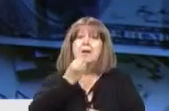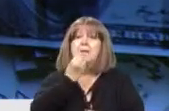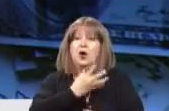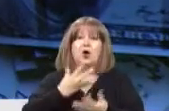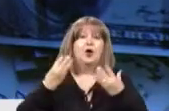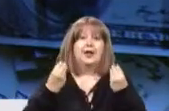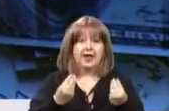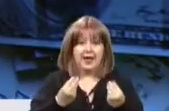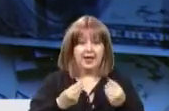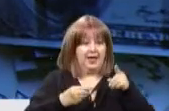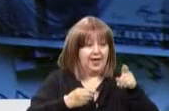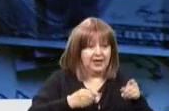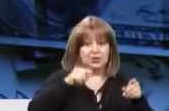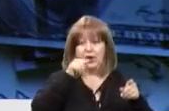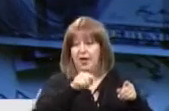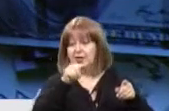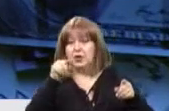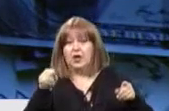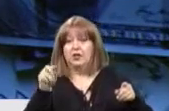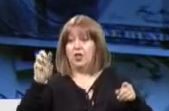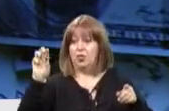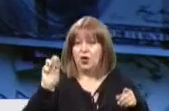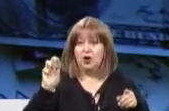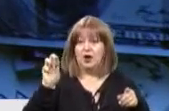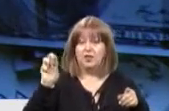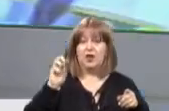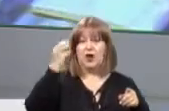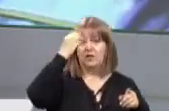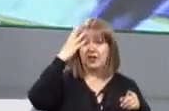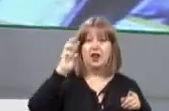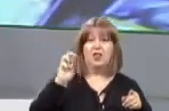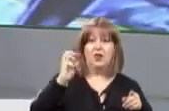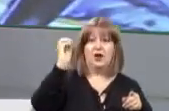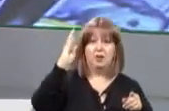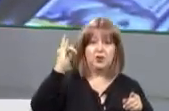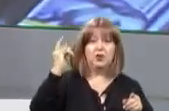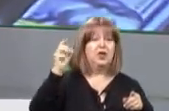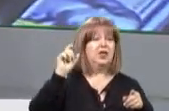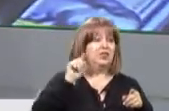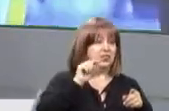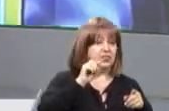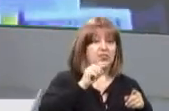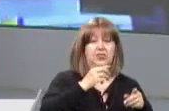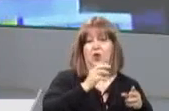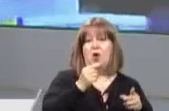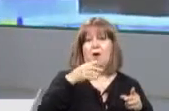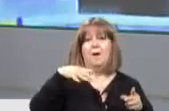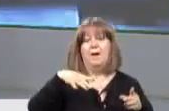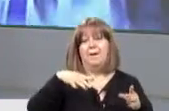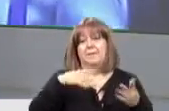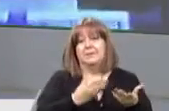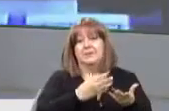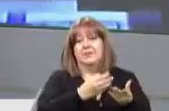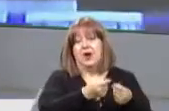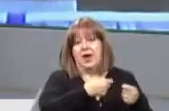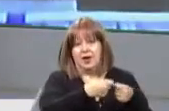gusta generar esa información y que uno pueda tomar una decisión. Te lo pregunto desde este lugar que vos has tomado y que nos decís de llevo la